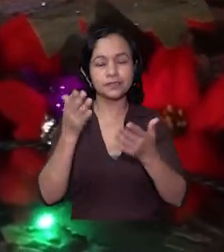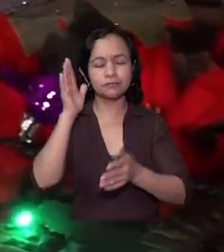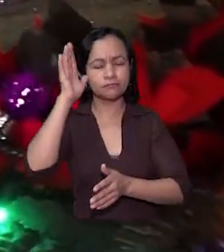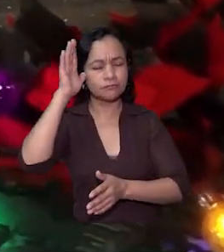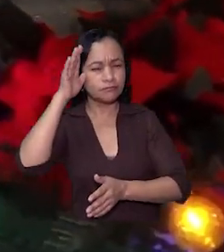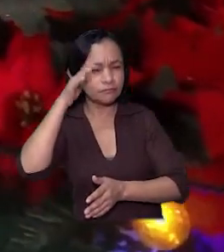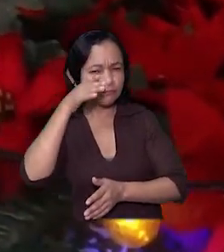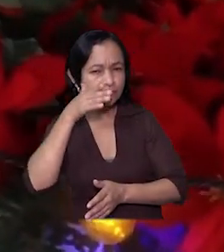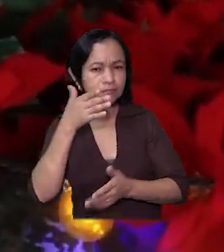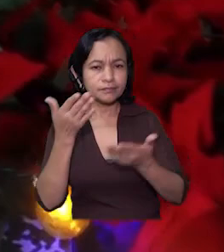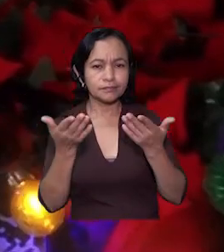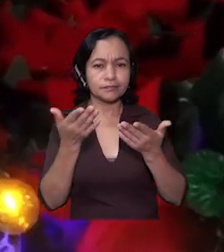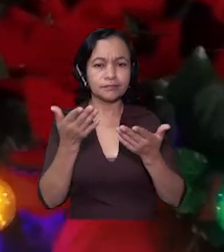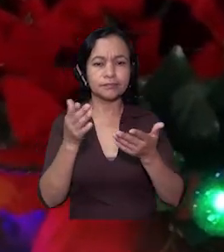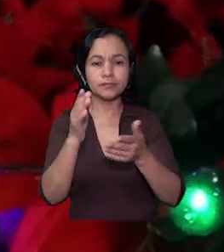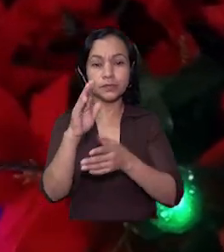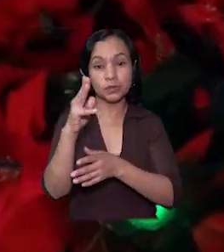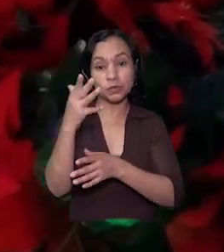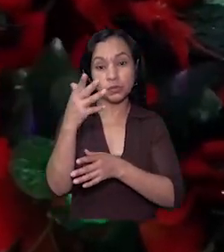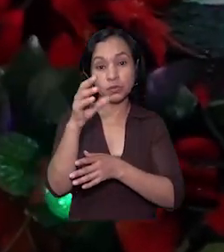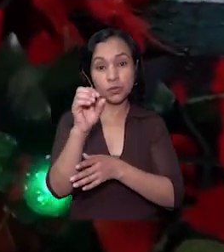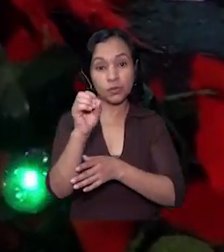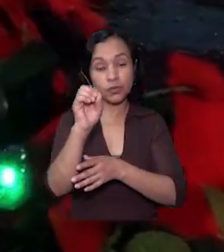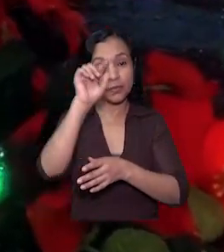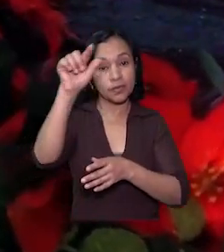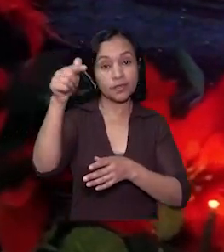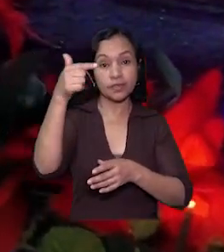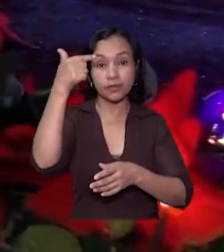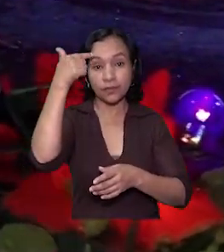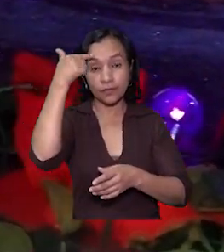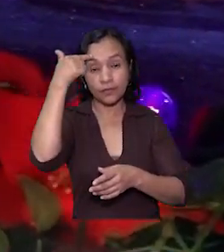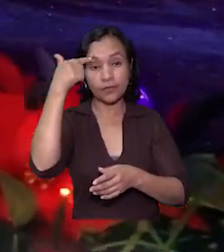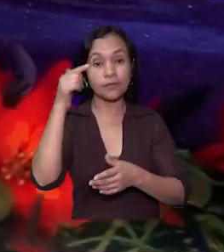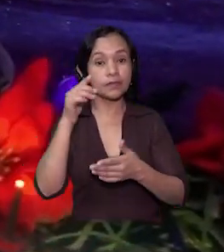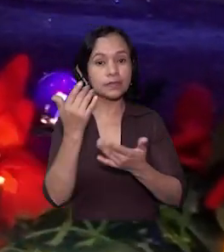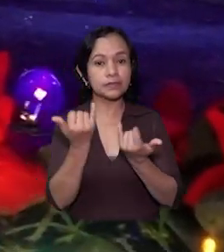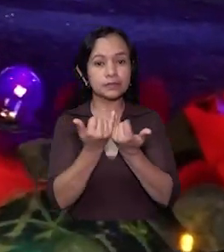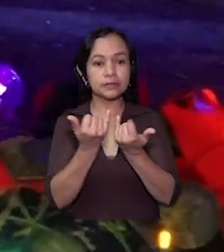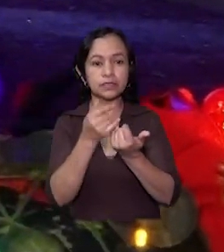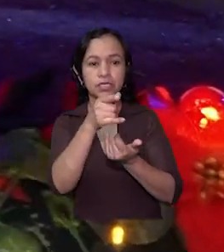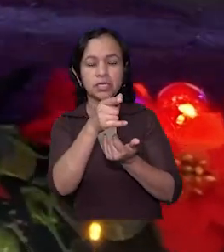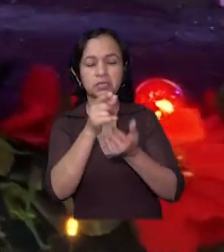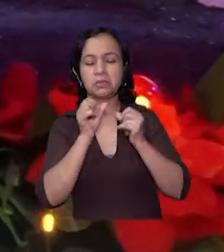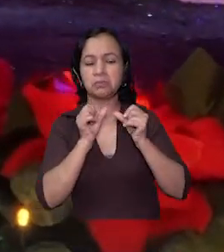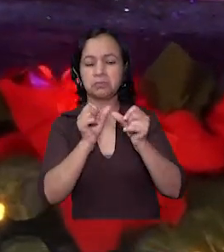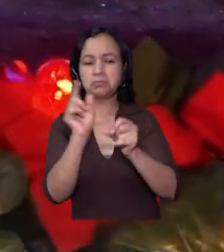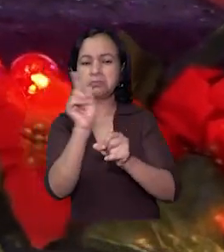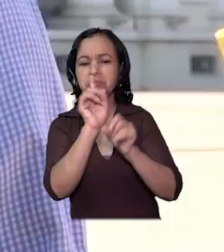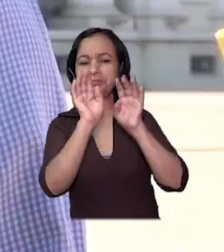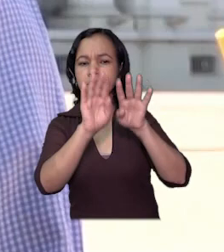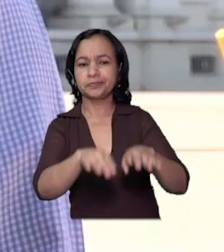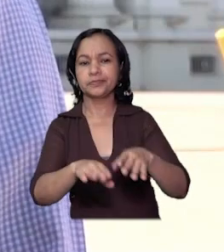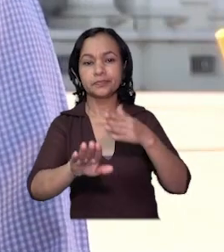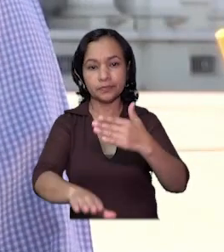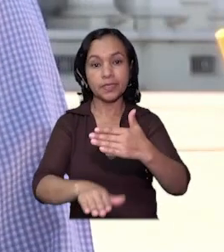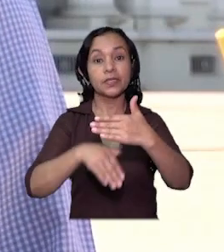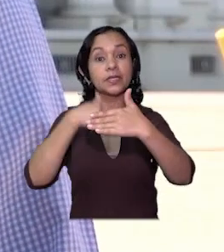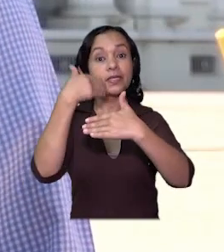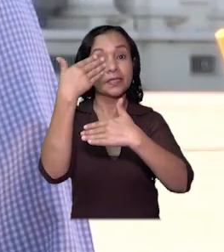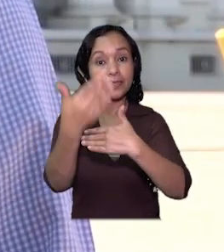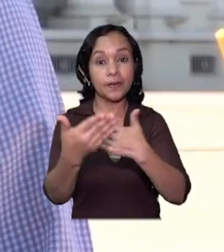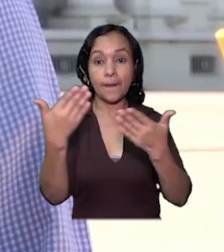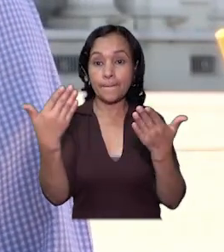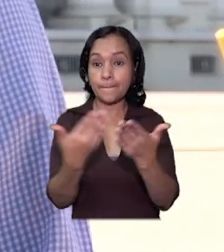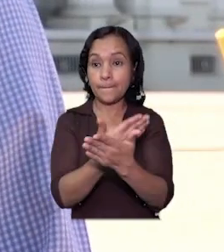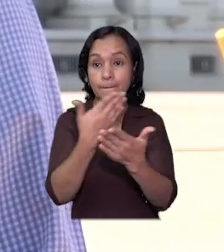Lamentablemente, a partir de los 90 y en los gobiernos subsiguientes, esta tradición se descontinuó, pero renació con